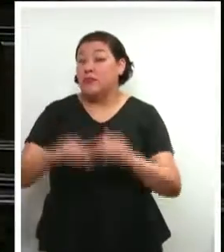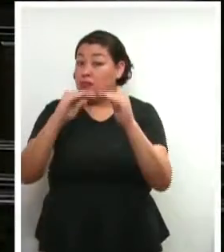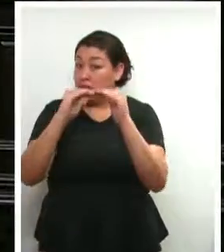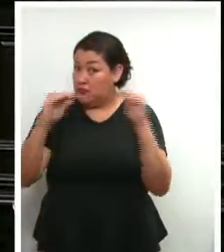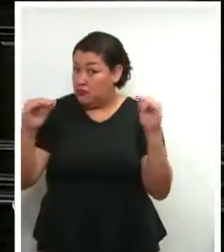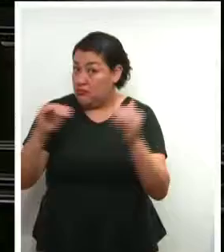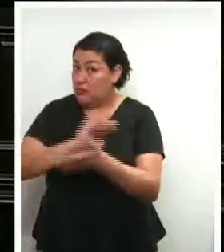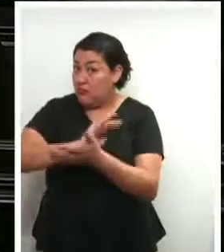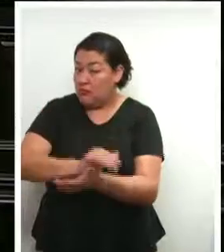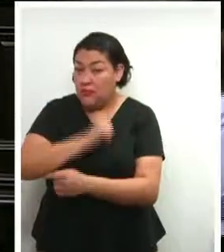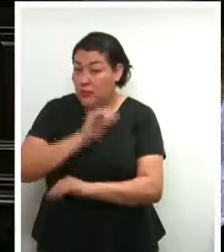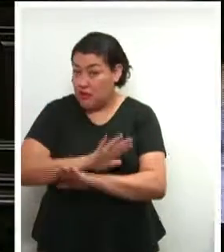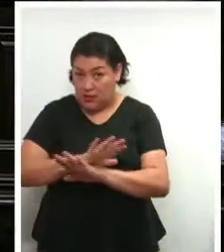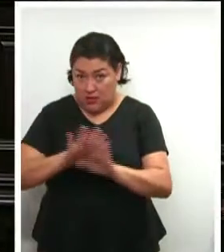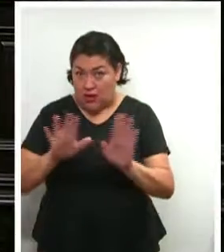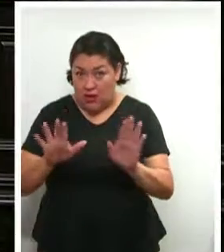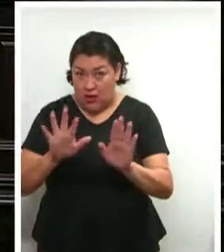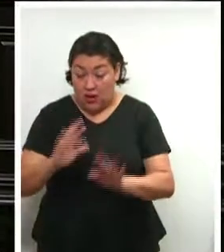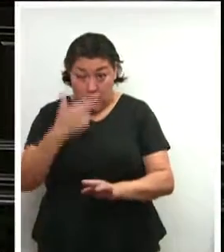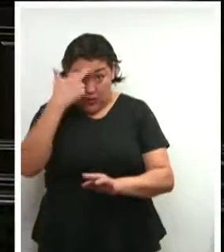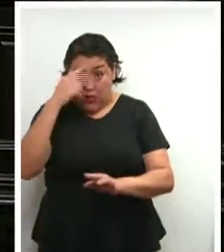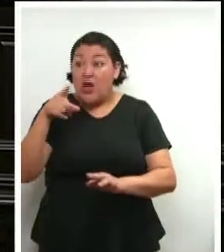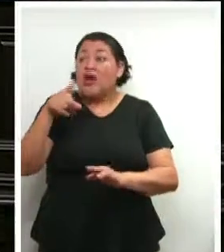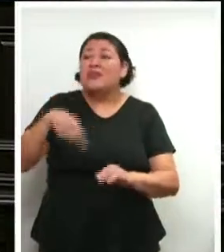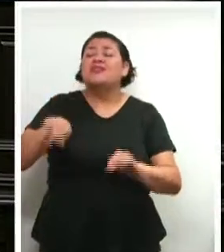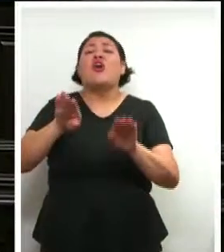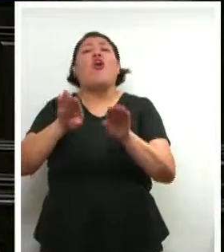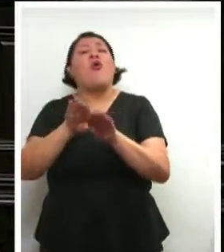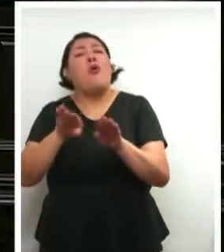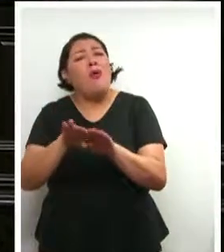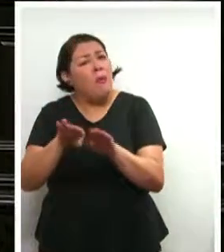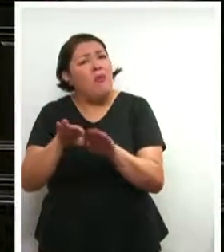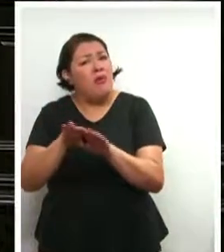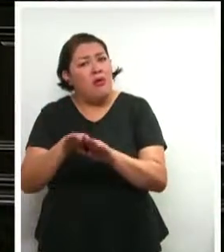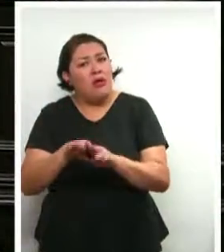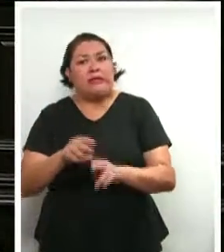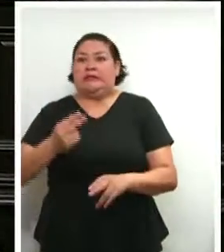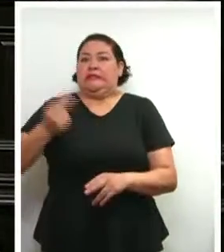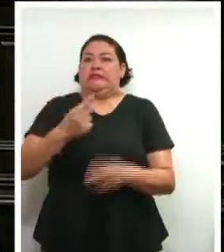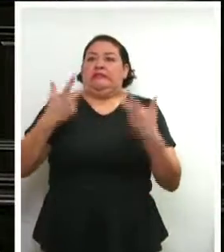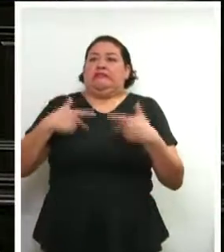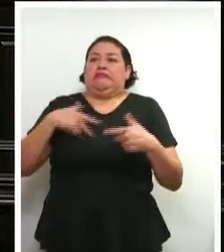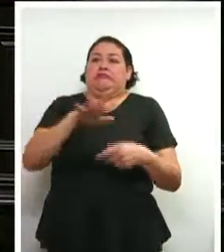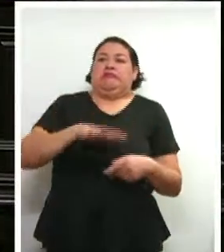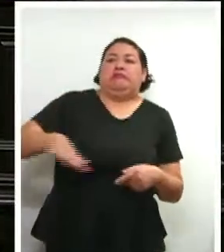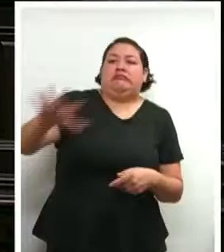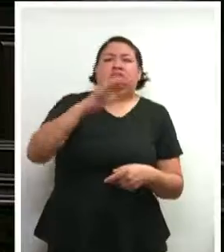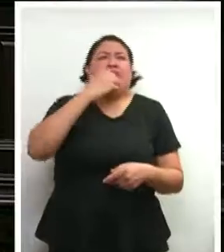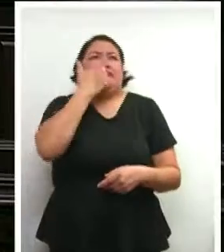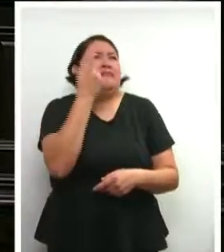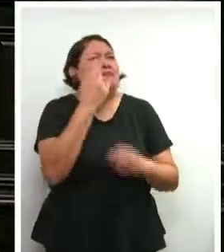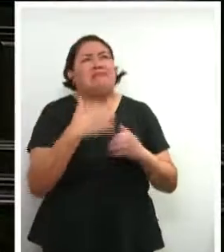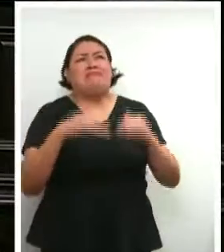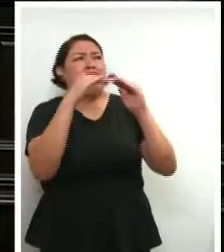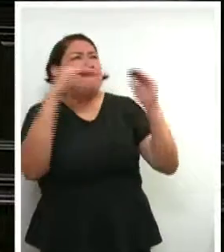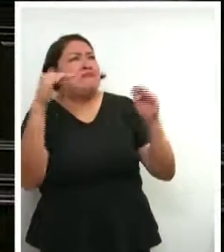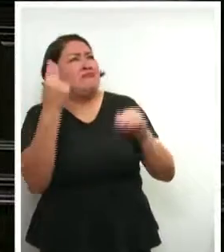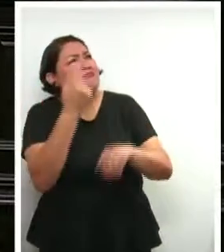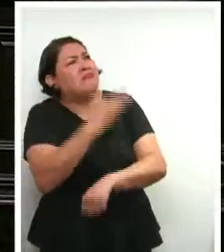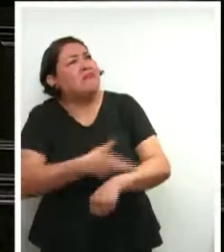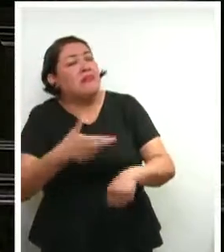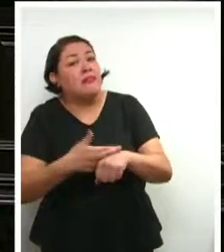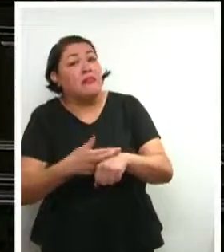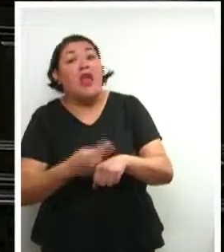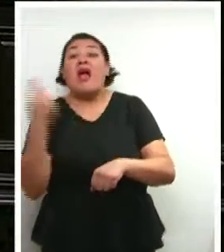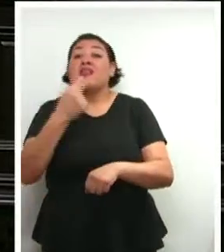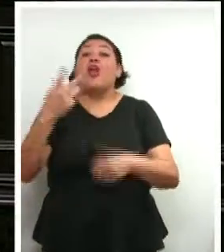Un escenario de tal naturaleza es una demanda de la sociedad. Desarrollar una intensa